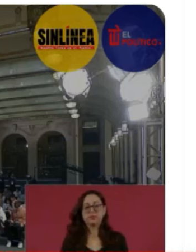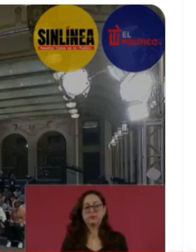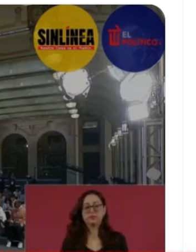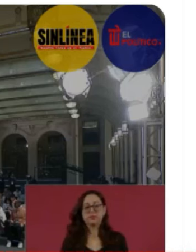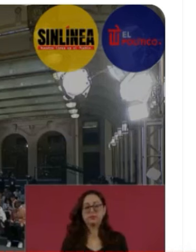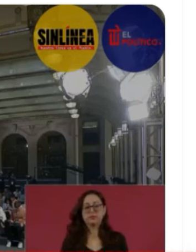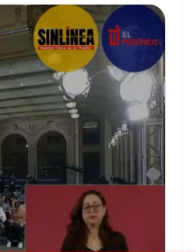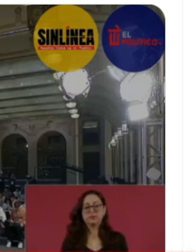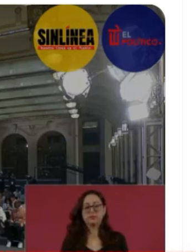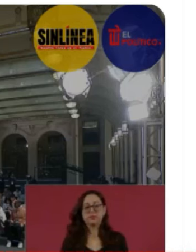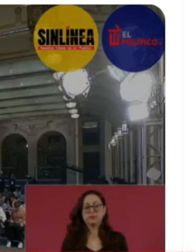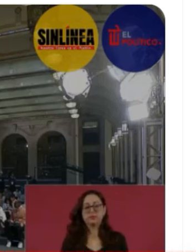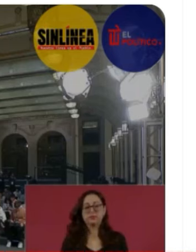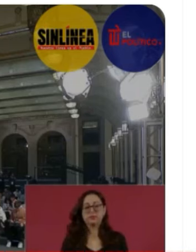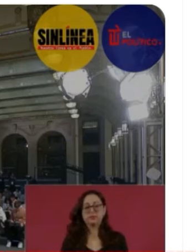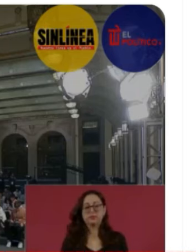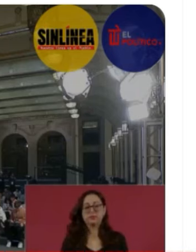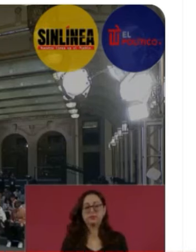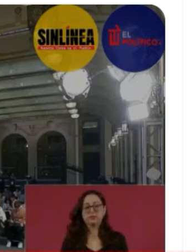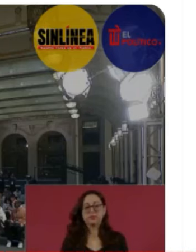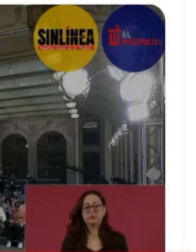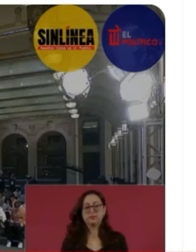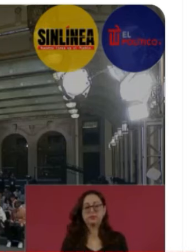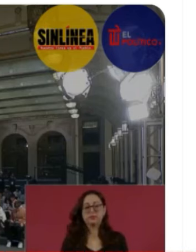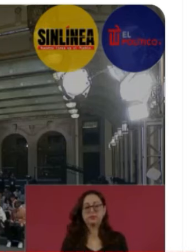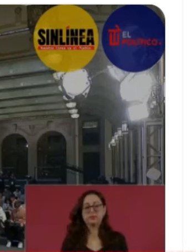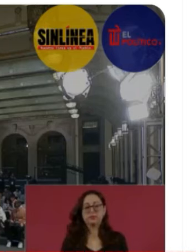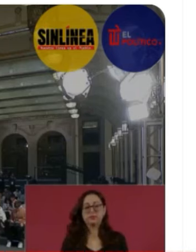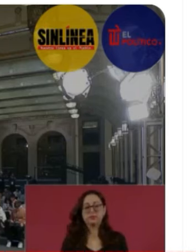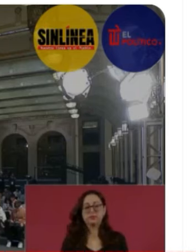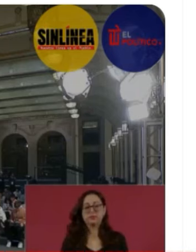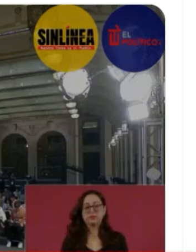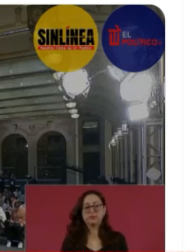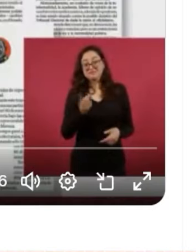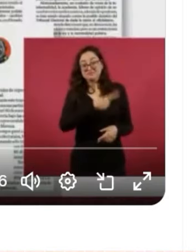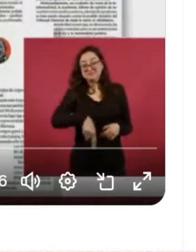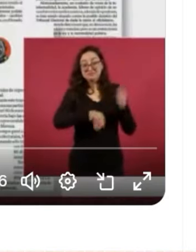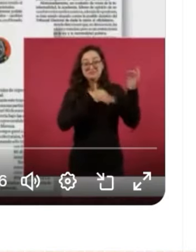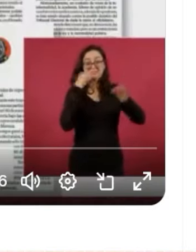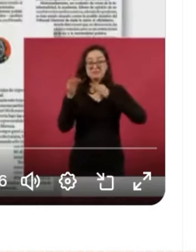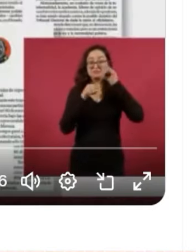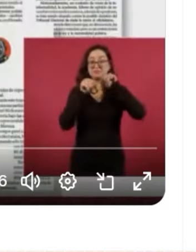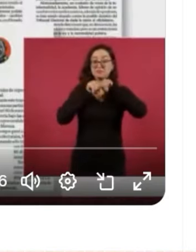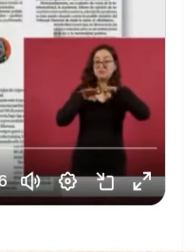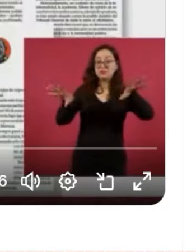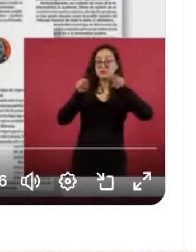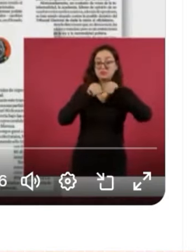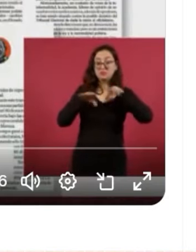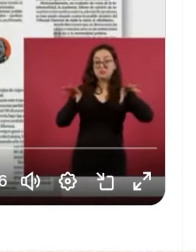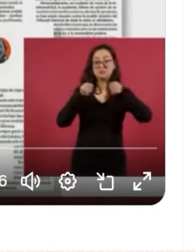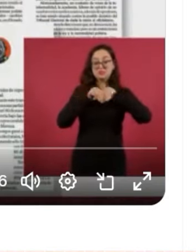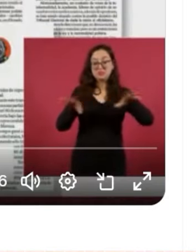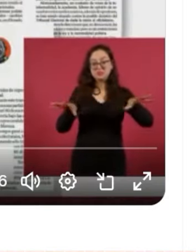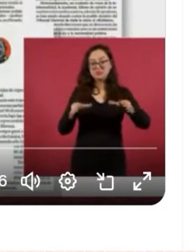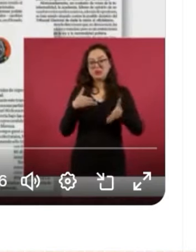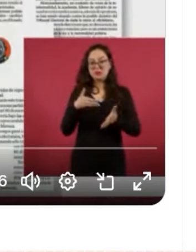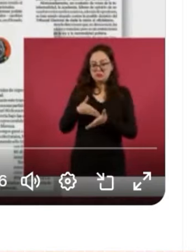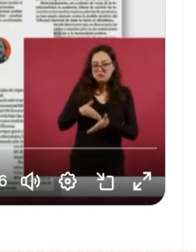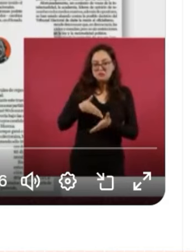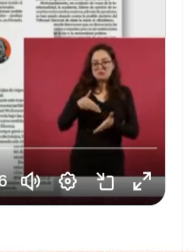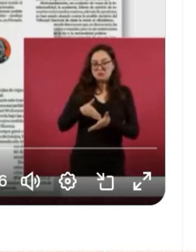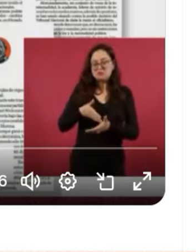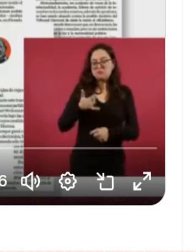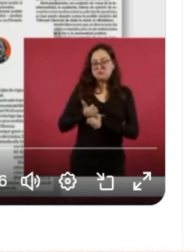ellos están interfiriendo en no aprobar absolutamente nada. Presentación para impedir, esto es